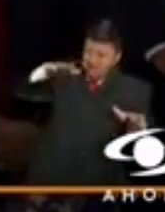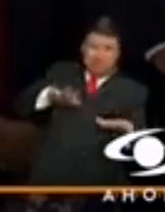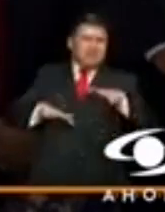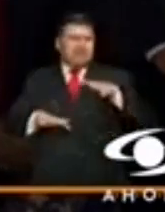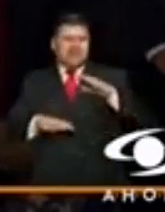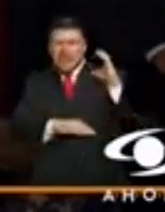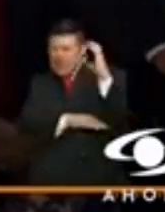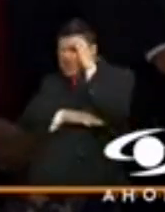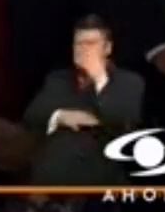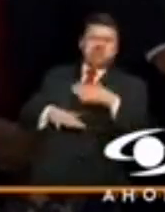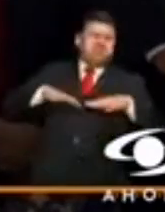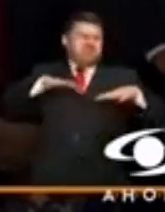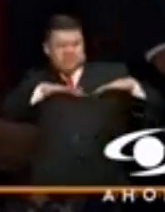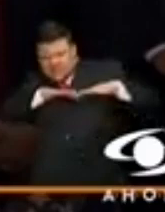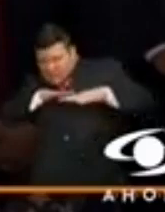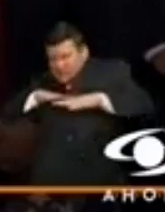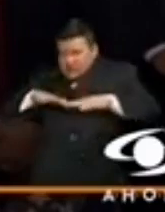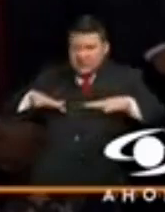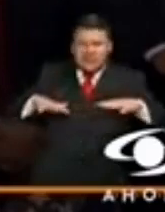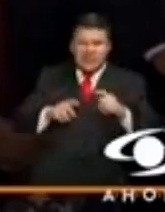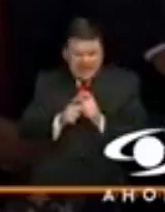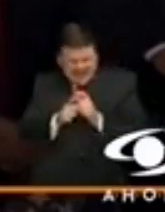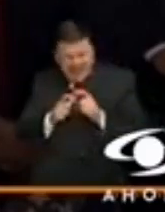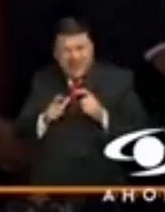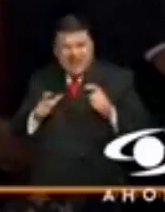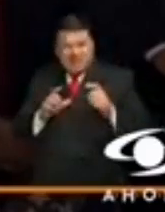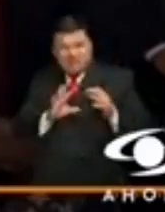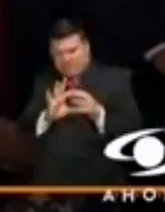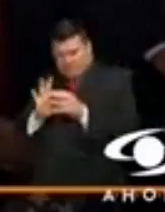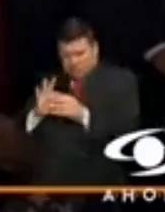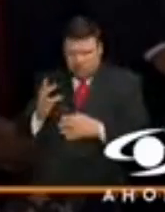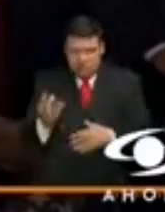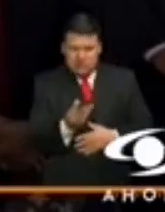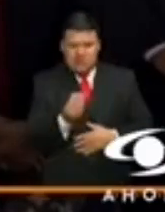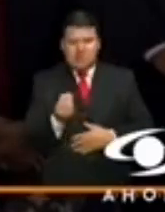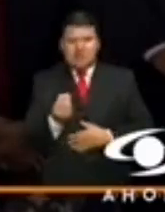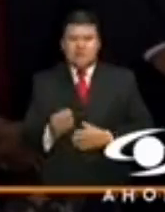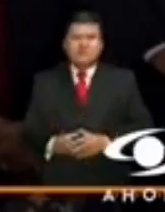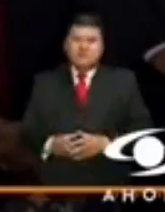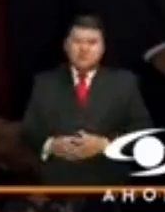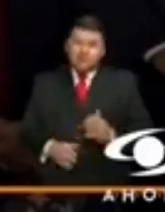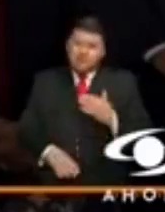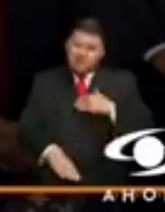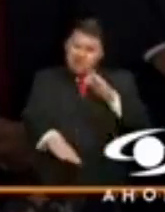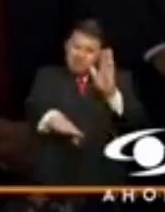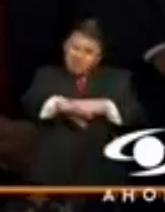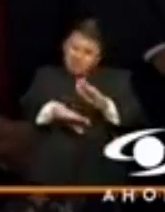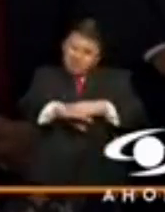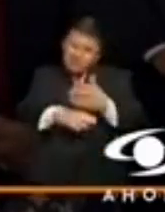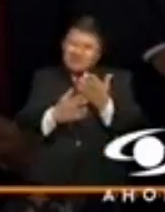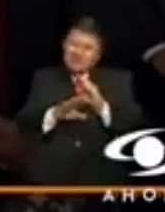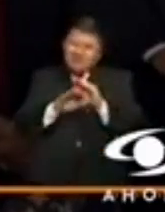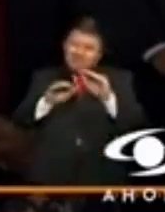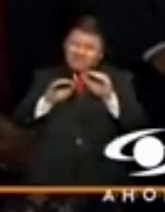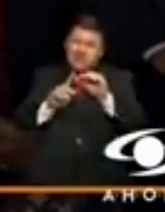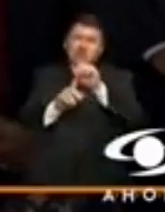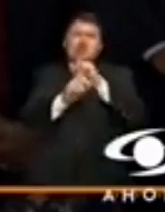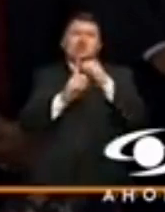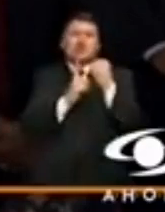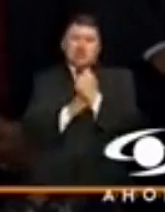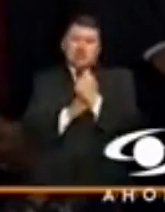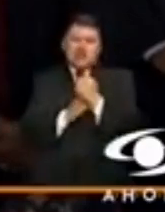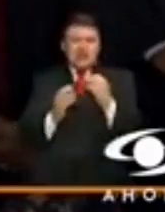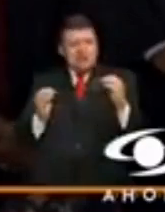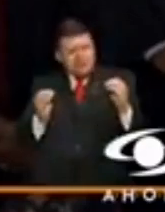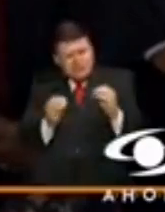que como país seguiremos siendo grande como equipo. Hago un llamado a los sectores sociales con